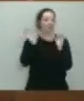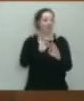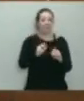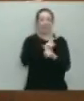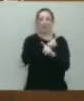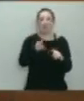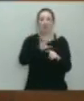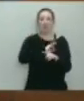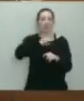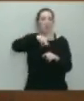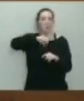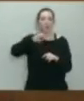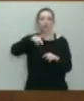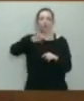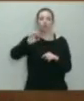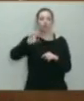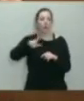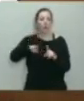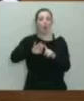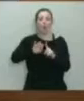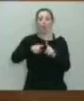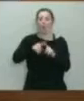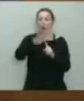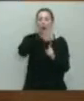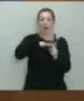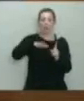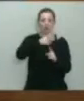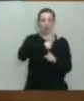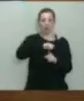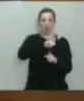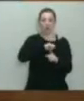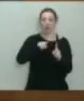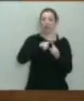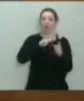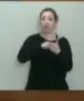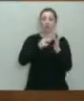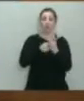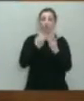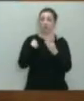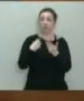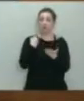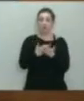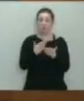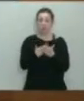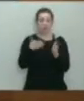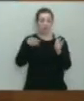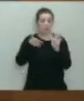Montoro en el ámbito nacional, y replican en las comunidades autónomas las mismas soluciones que él ha aplicado. Es